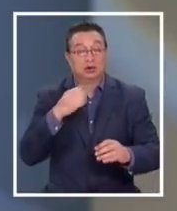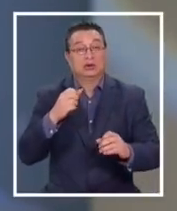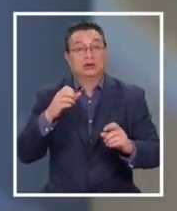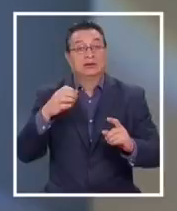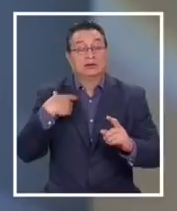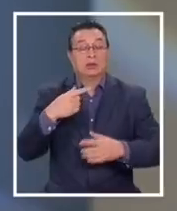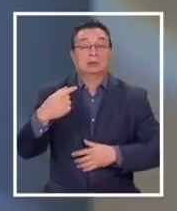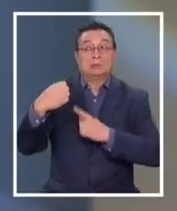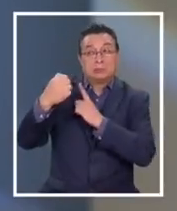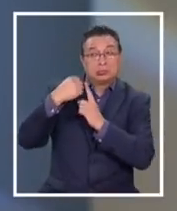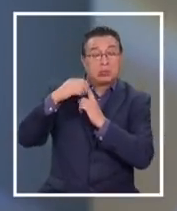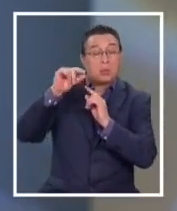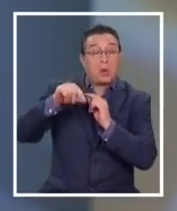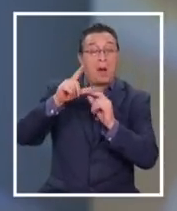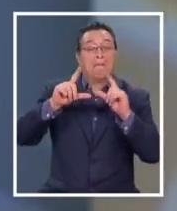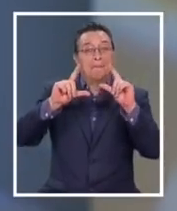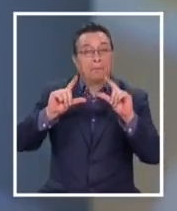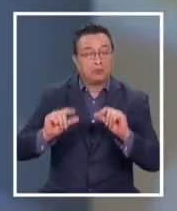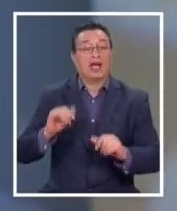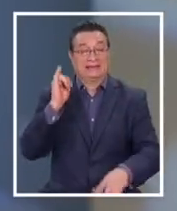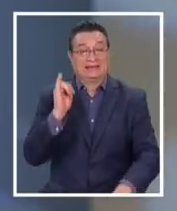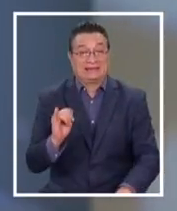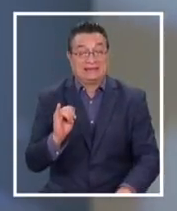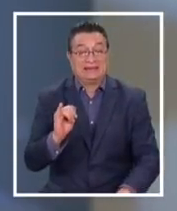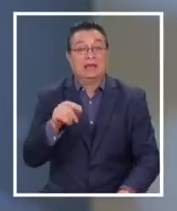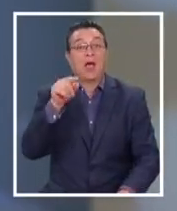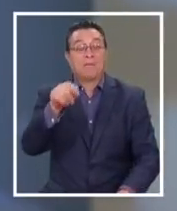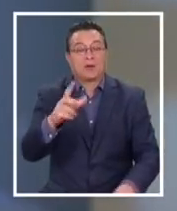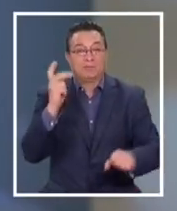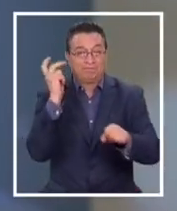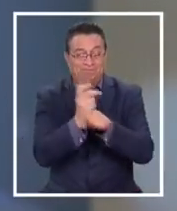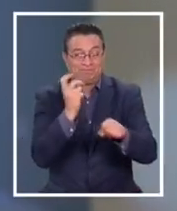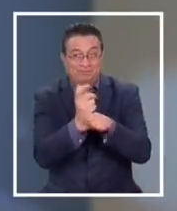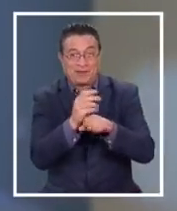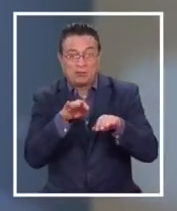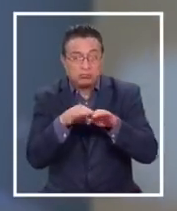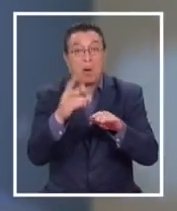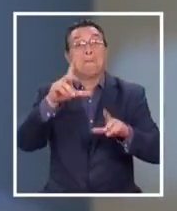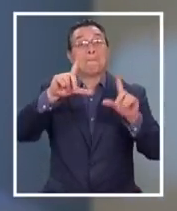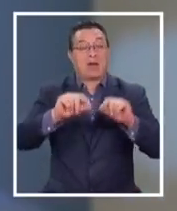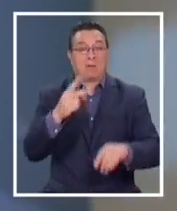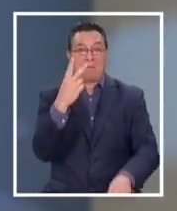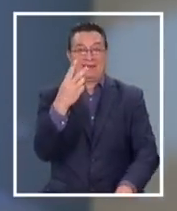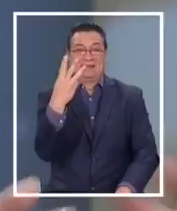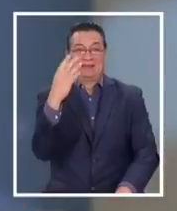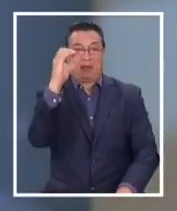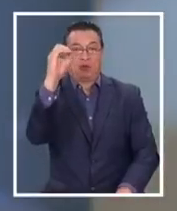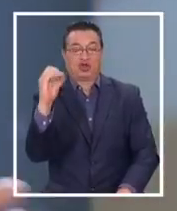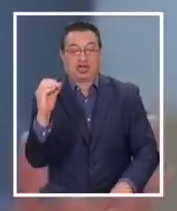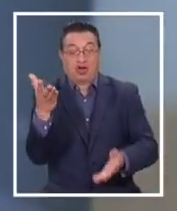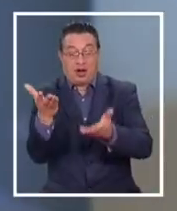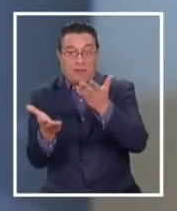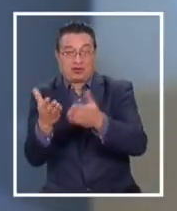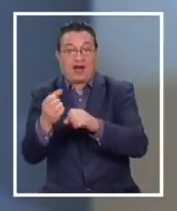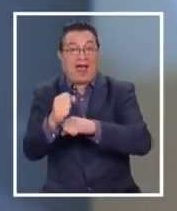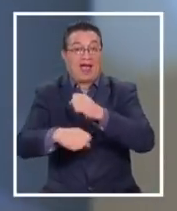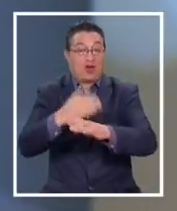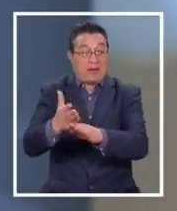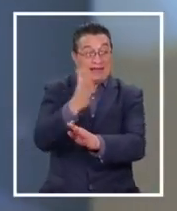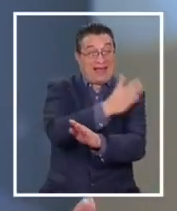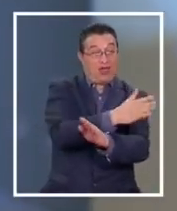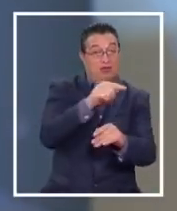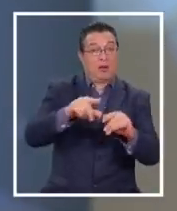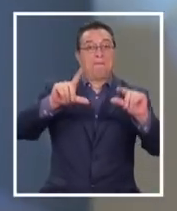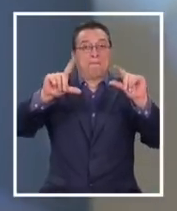mucho. O sea, hoy día, por ejemplo, en el caso de la encerrona, los portonazos, tenemos un 23% menos que en comparación el año pasado a esta misma